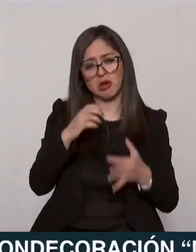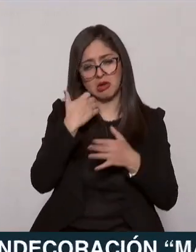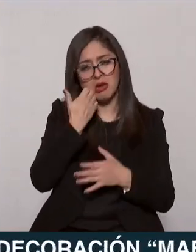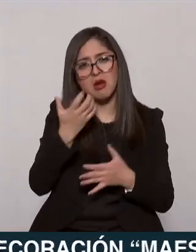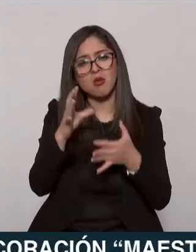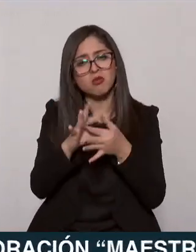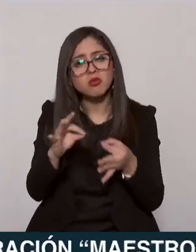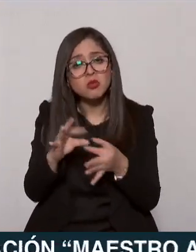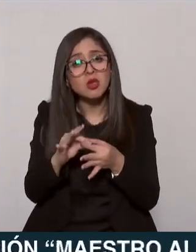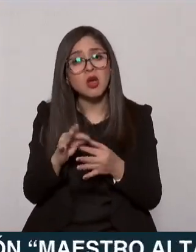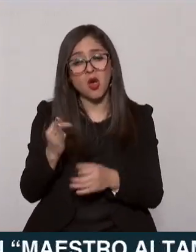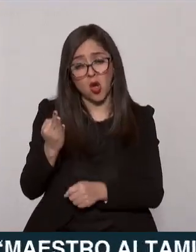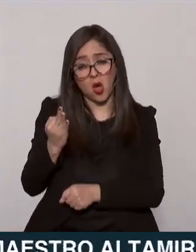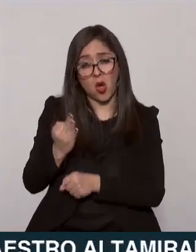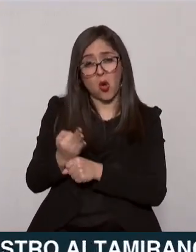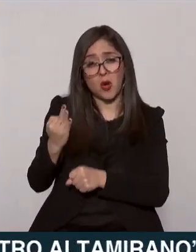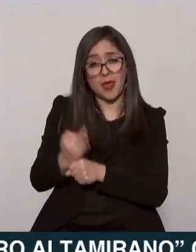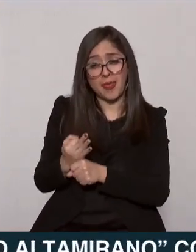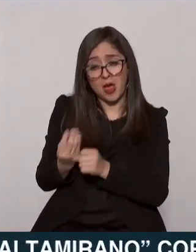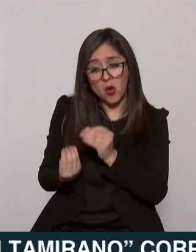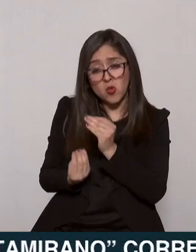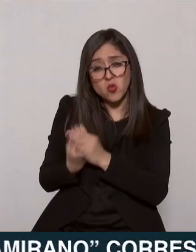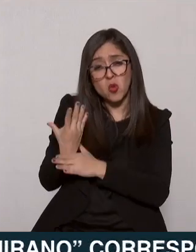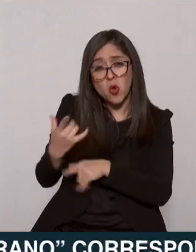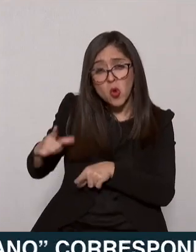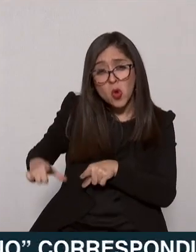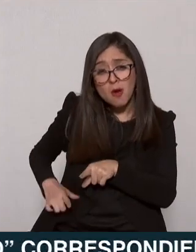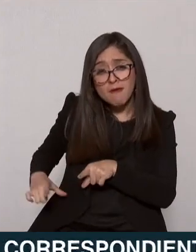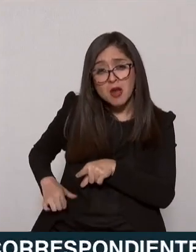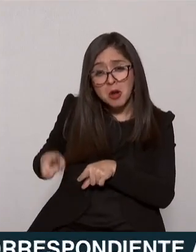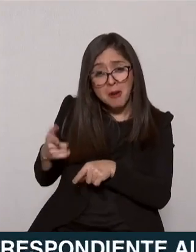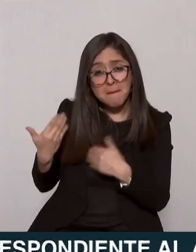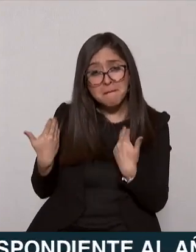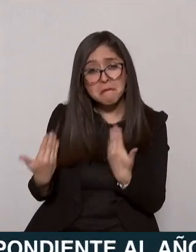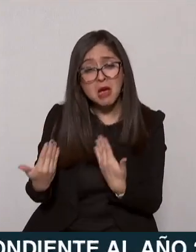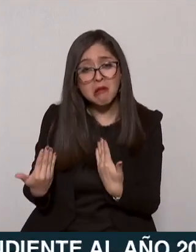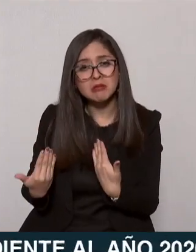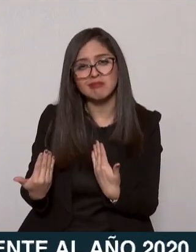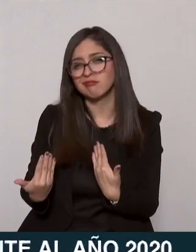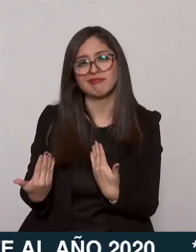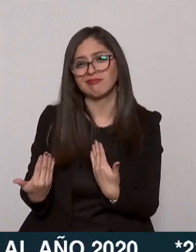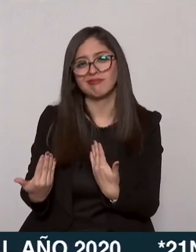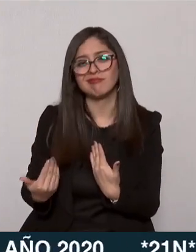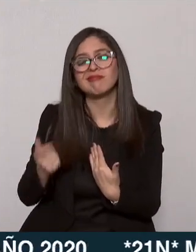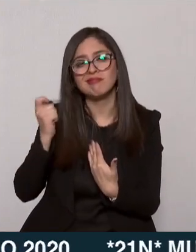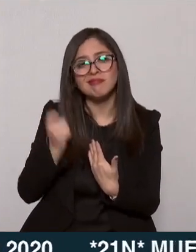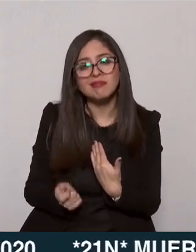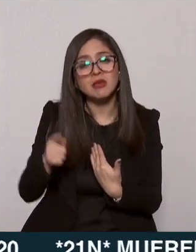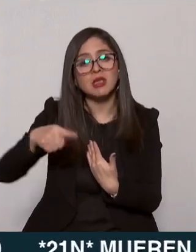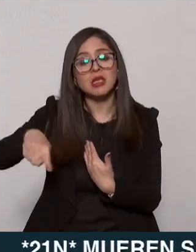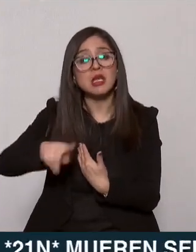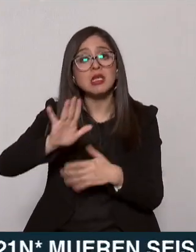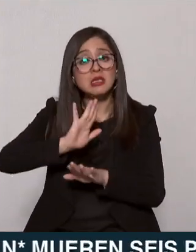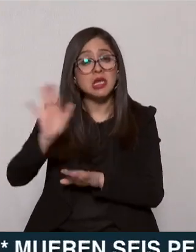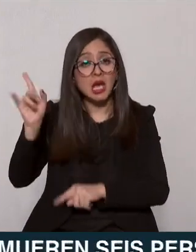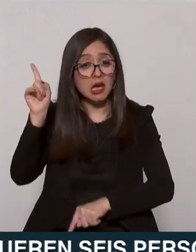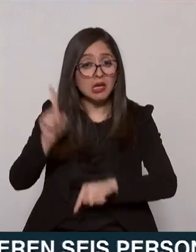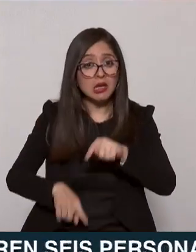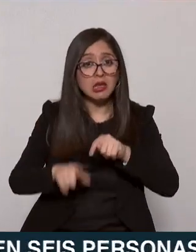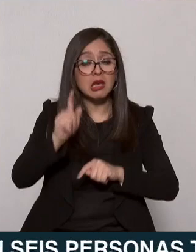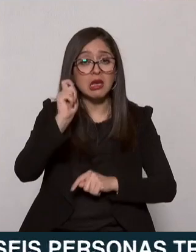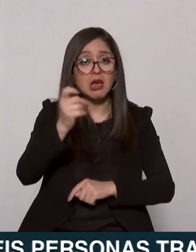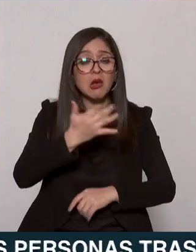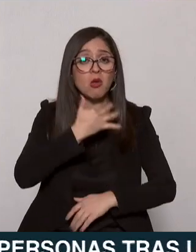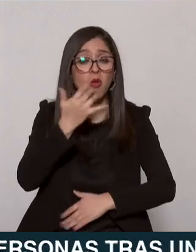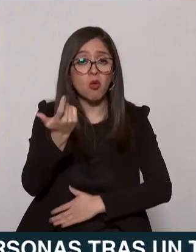mucho al actual gobierno, porque en dado caso no será un mérito de la lucha contra la corrupción por